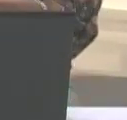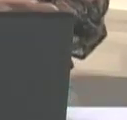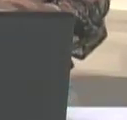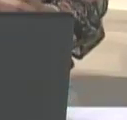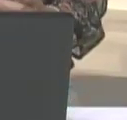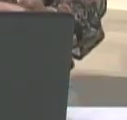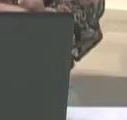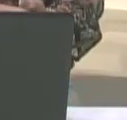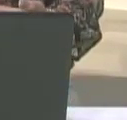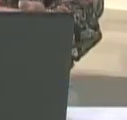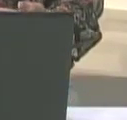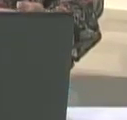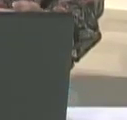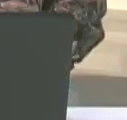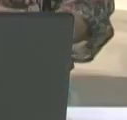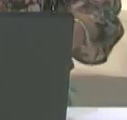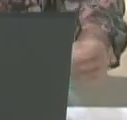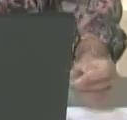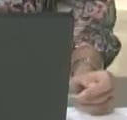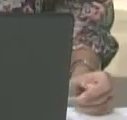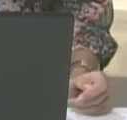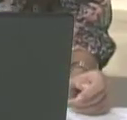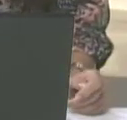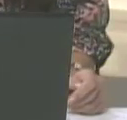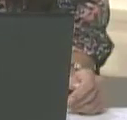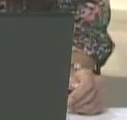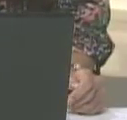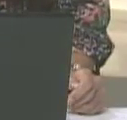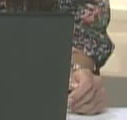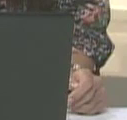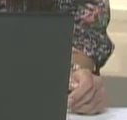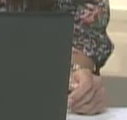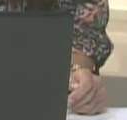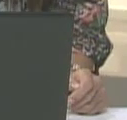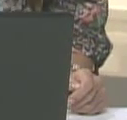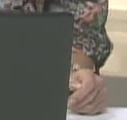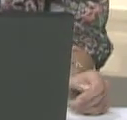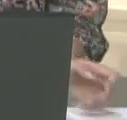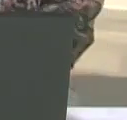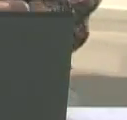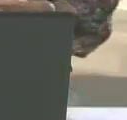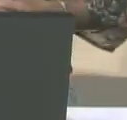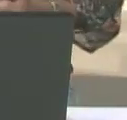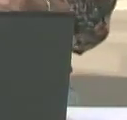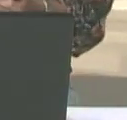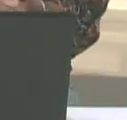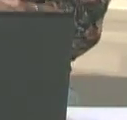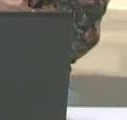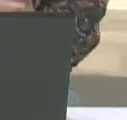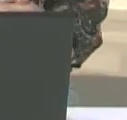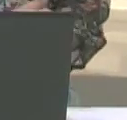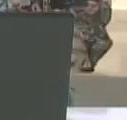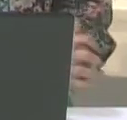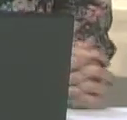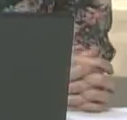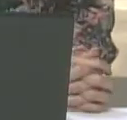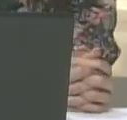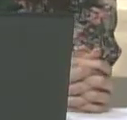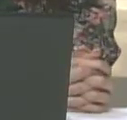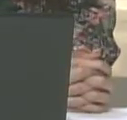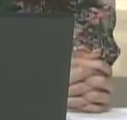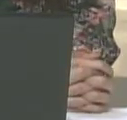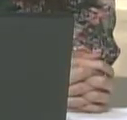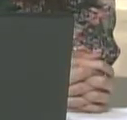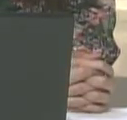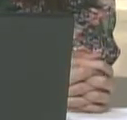Amigos televidentes, tengan todos ustedes muy buenas tardes. De inmediato iniciamos nuestro recorrido por las notas nacionales e internacionales en 30